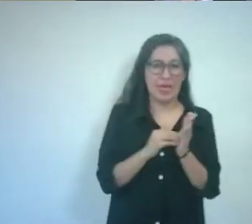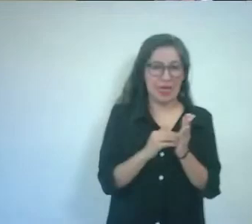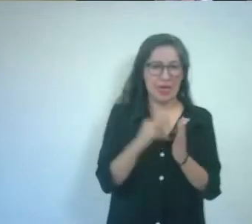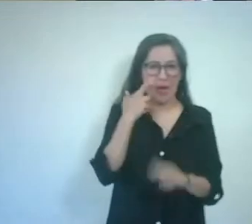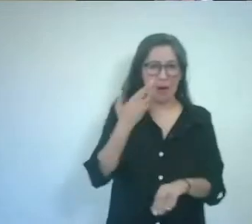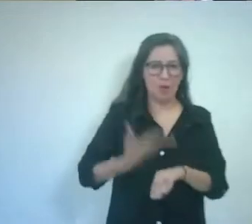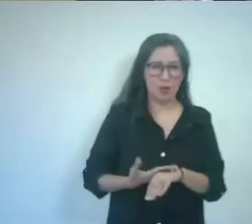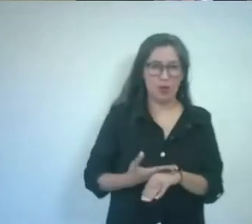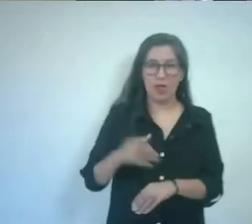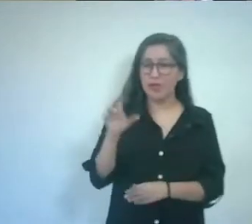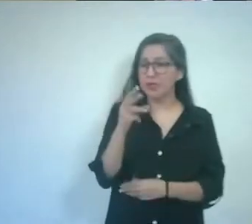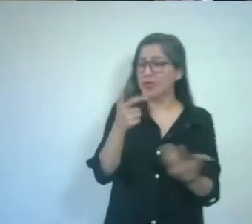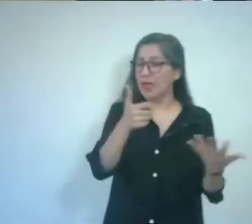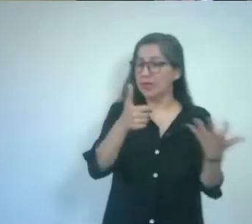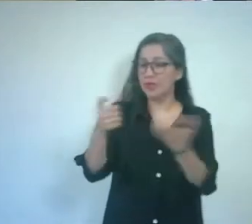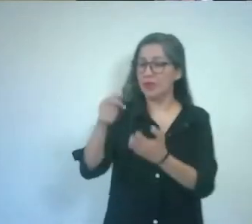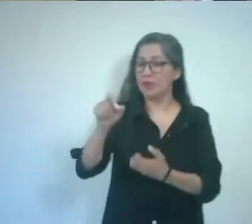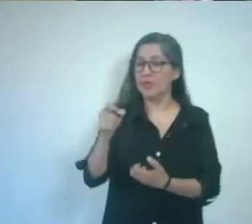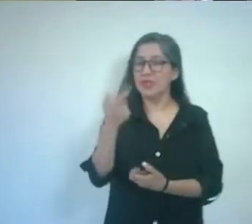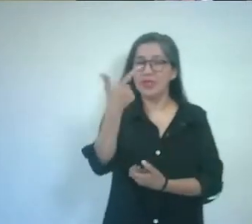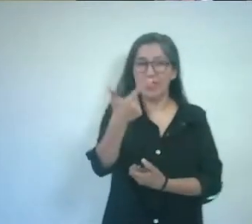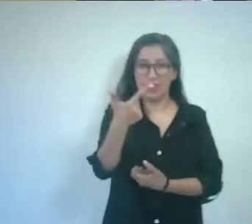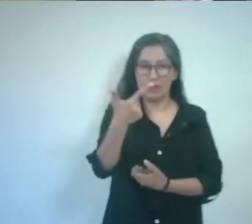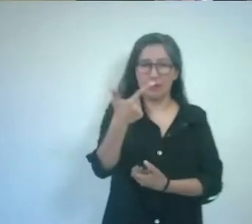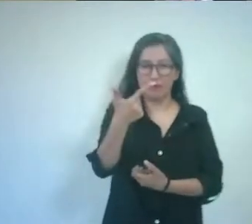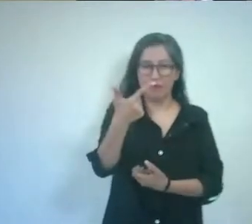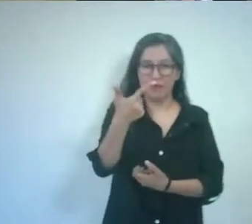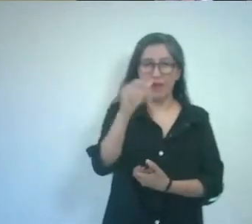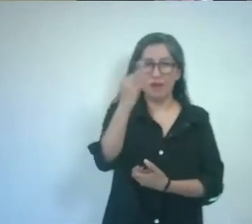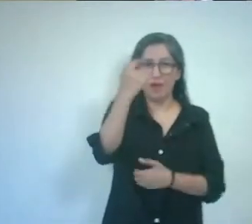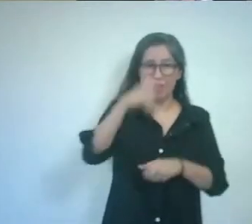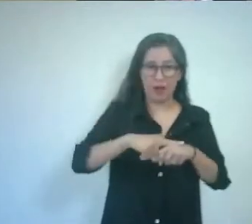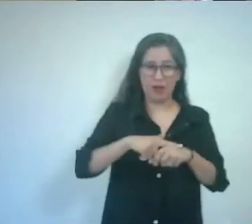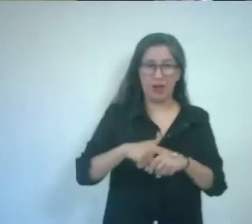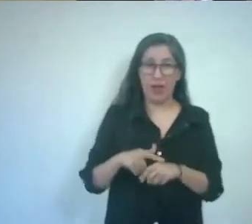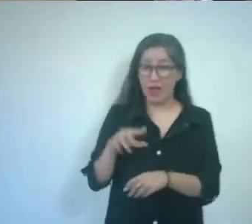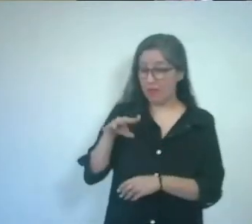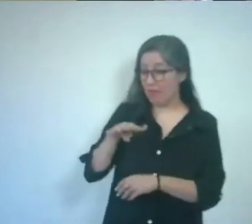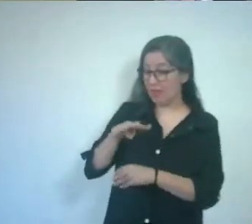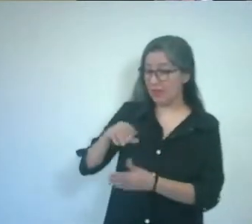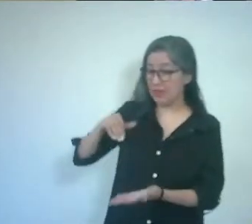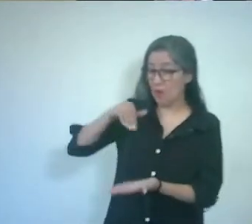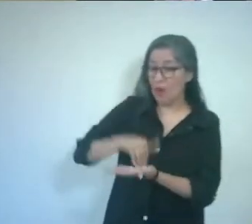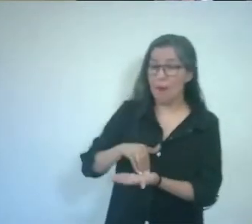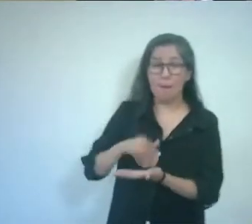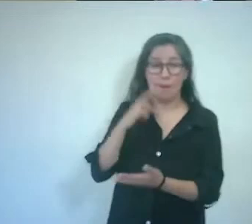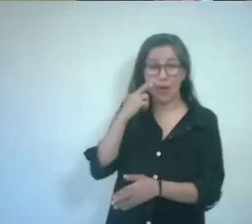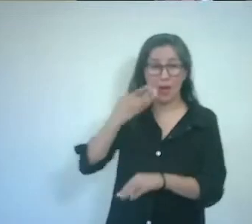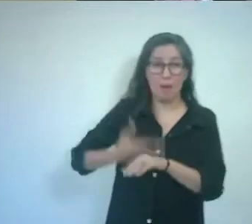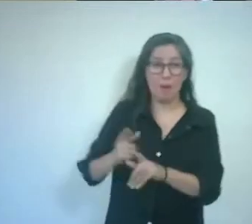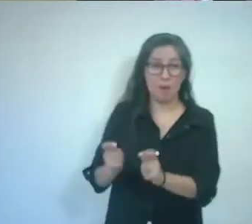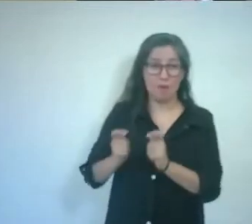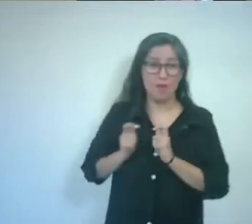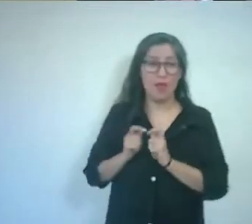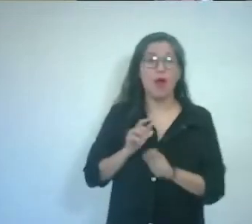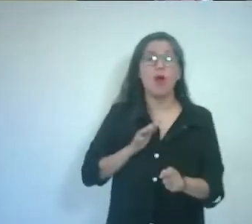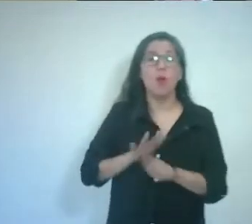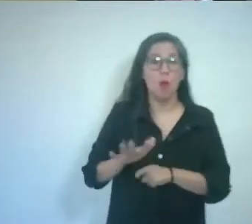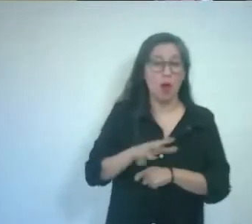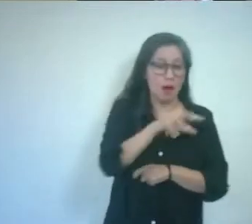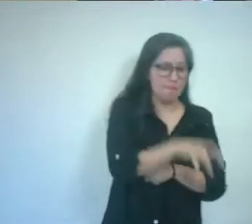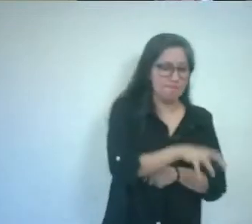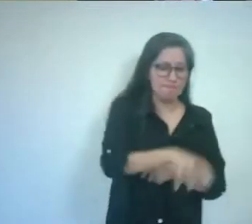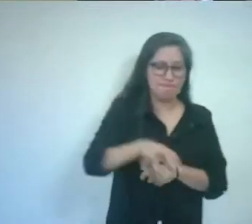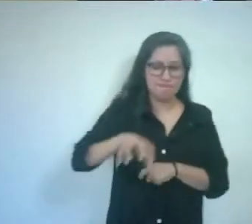son 627. Más de 19.000 cargos están a cargo de las instituciones electorales en el